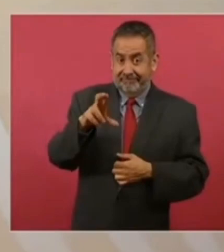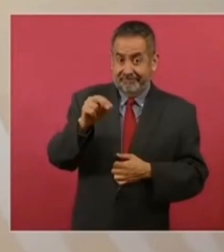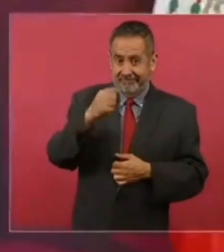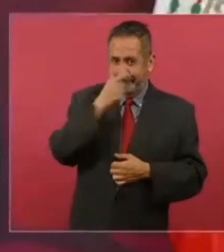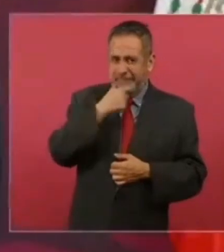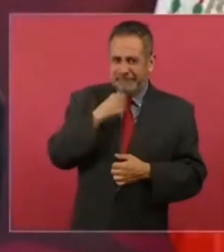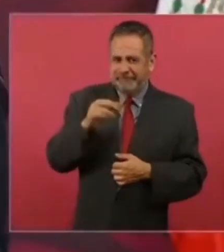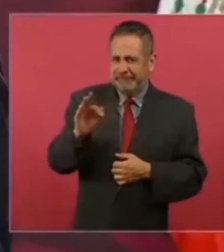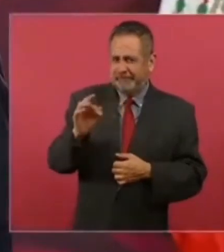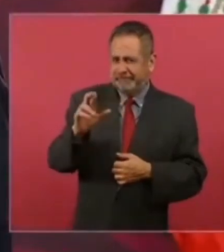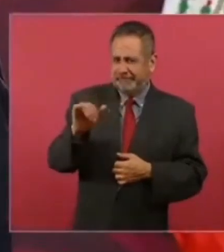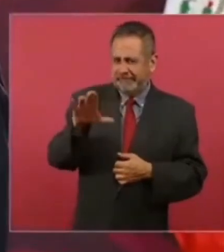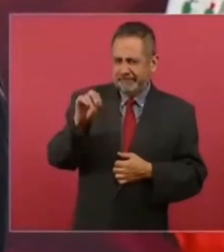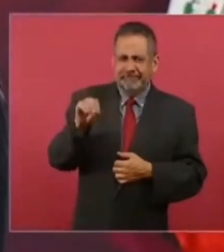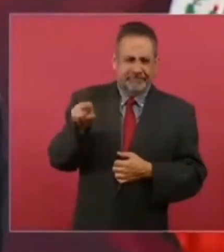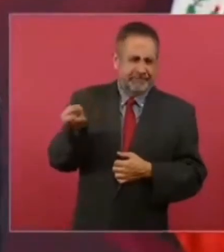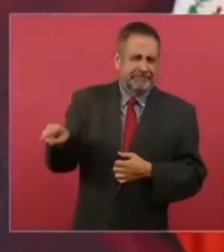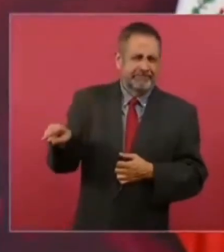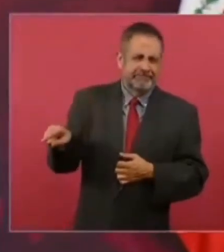Francisco